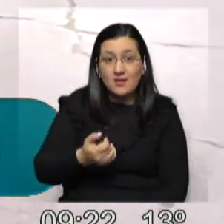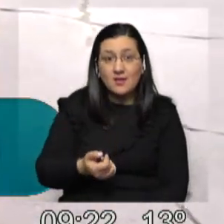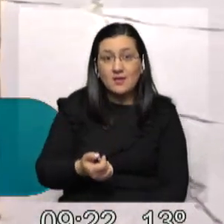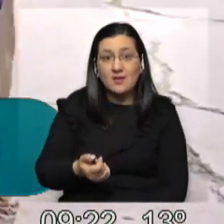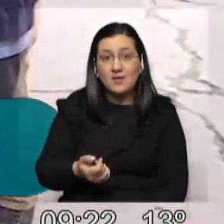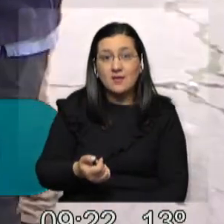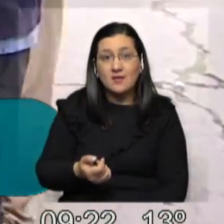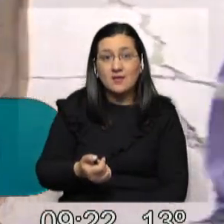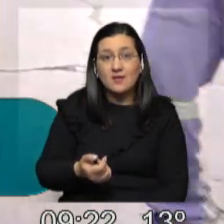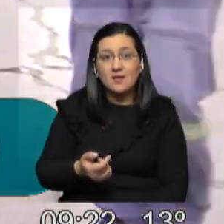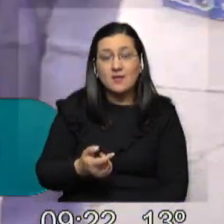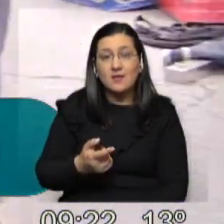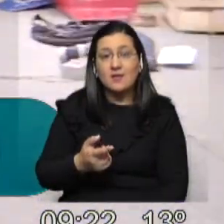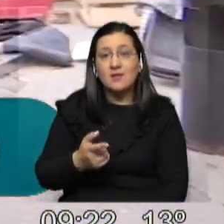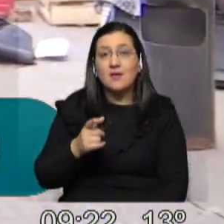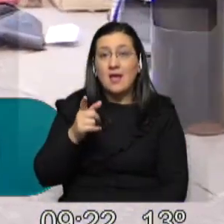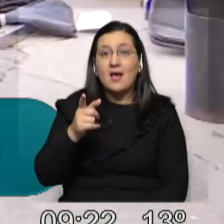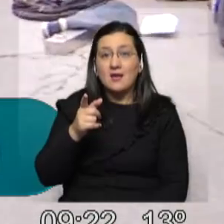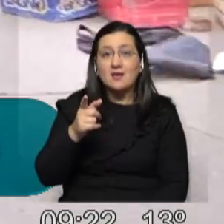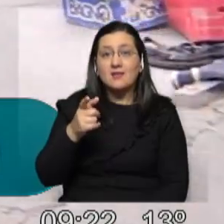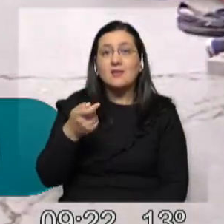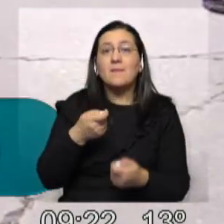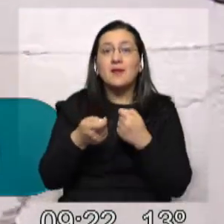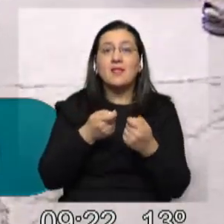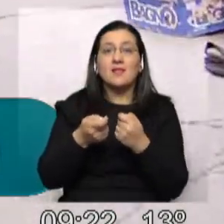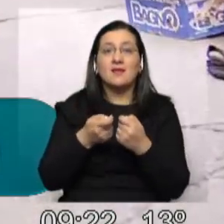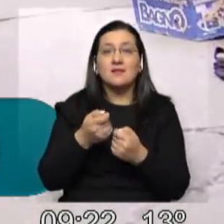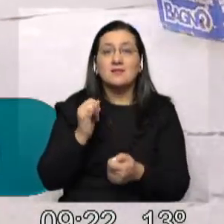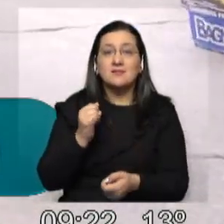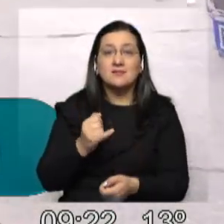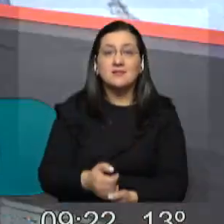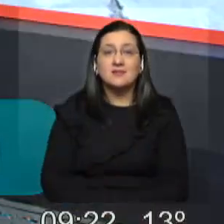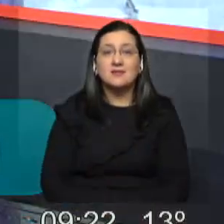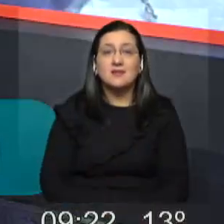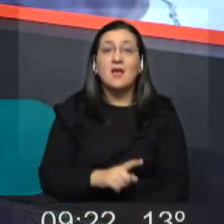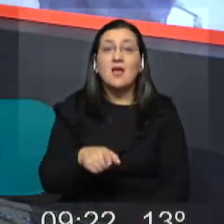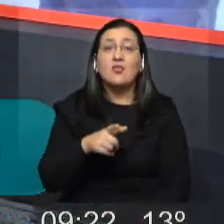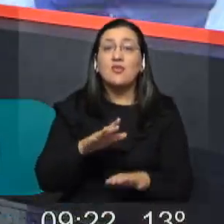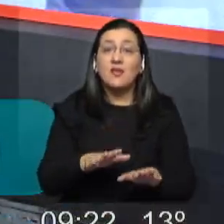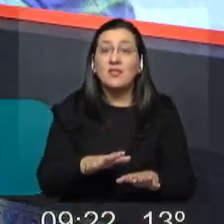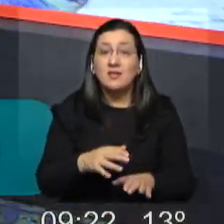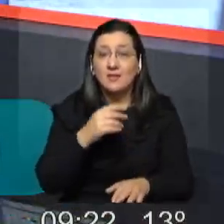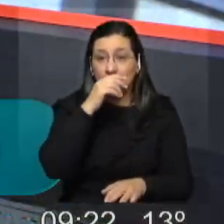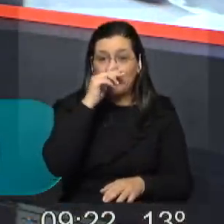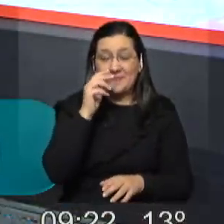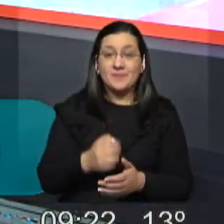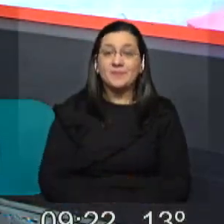¿y dónde se tiene deja fósforo, la vela? Si no tiene fósforo, claro, vamos a prender acá. ¿Y dónde se deja el gracias, JP? Vecino, ¿hay un muchas altar, gracias, algo?